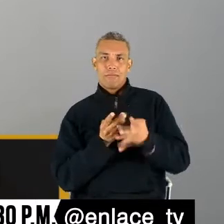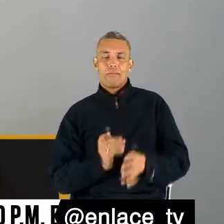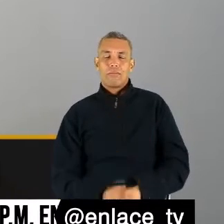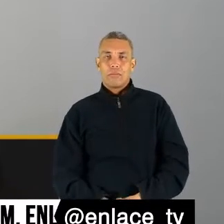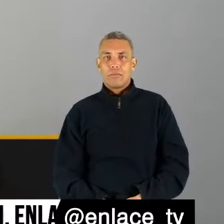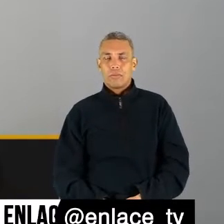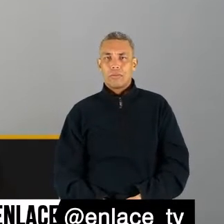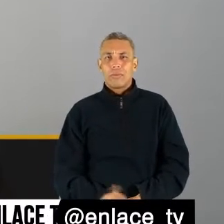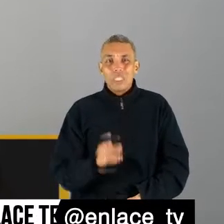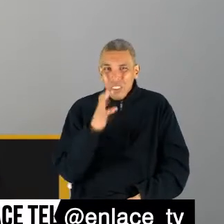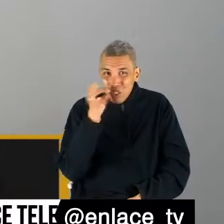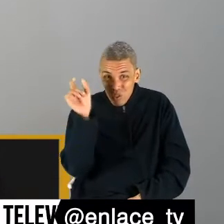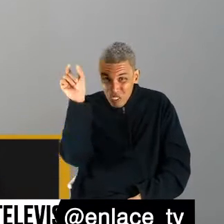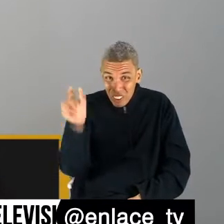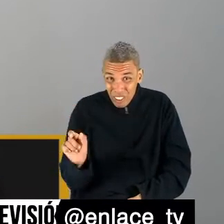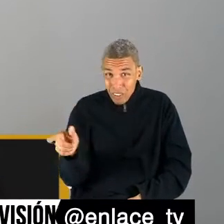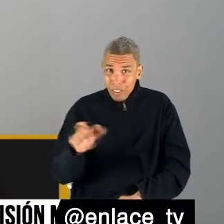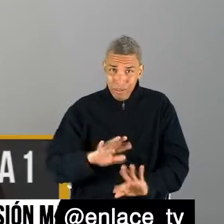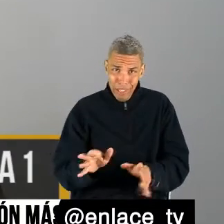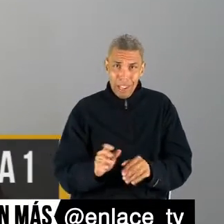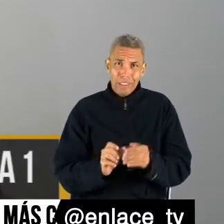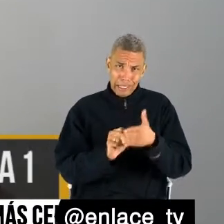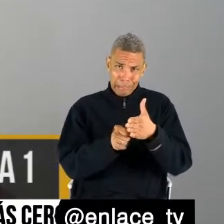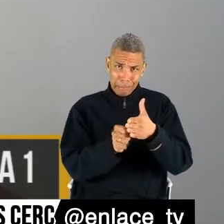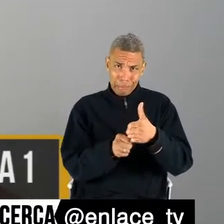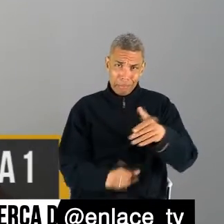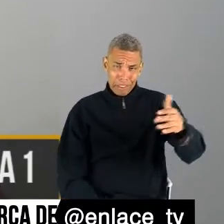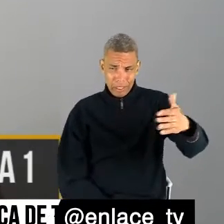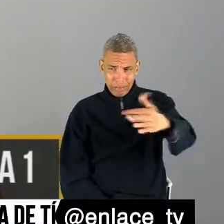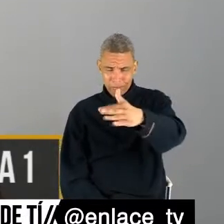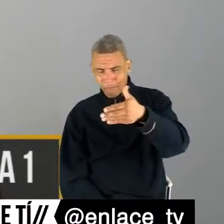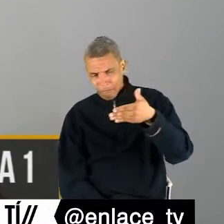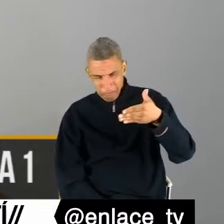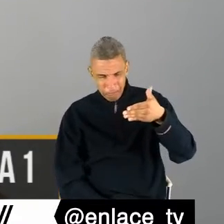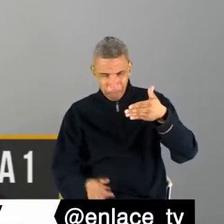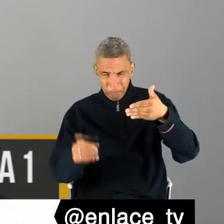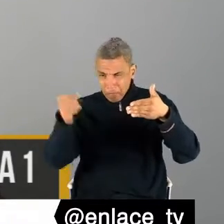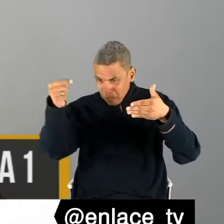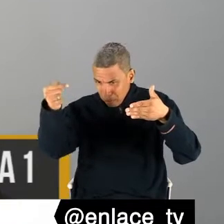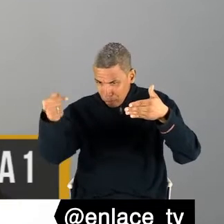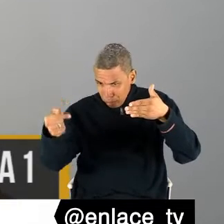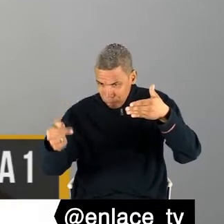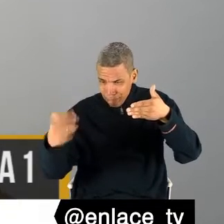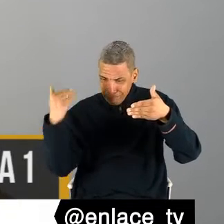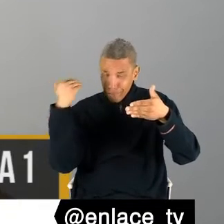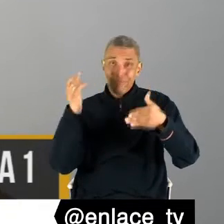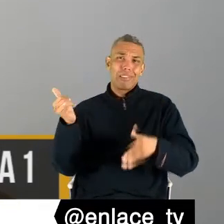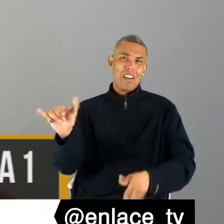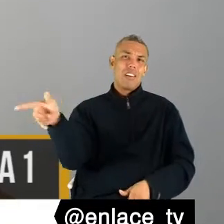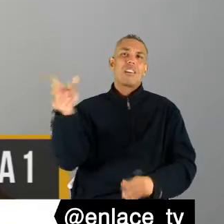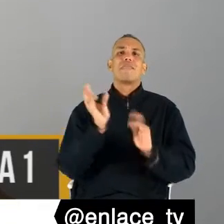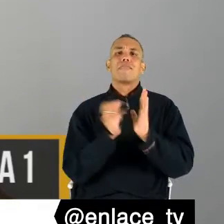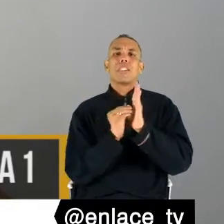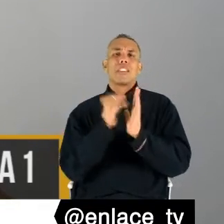teníamos señalado dentro de varios hurtos a residencias mediante la modalidad de ventosas que se nos venían